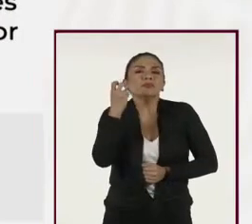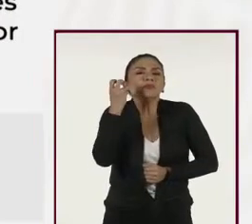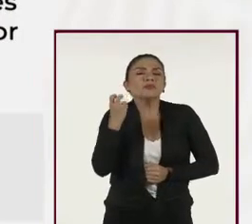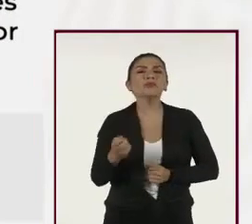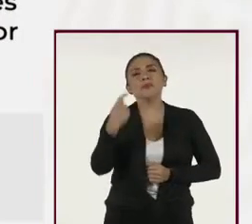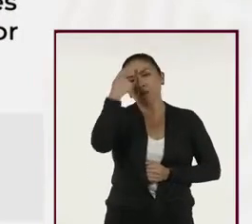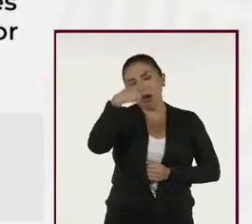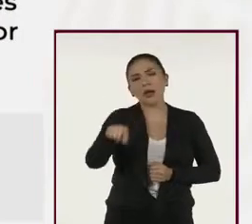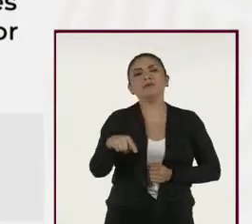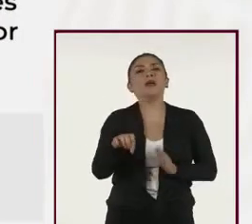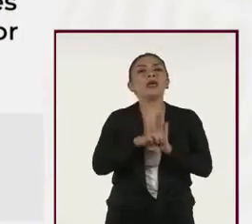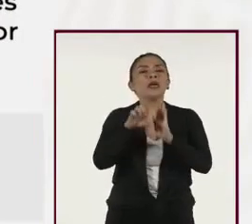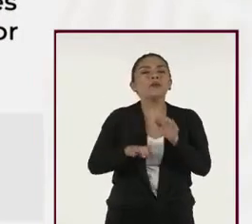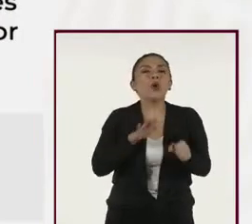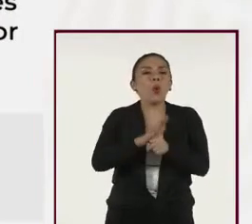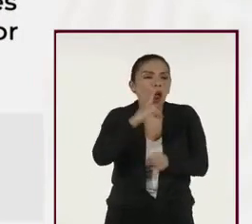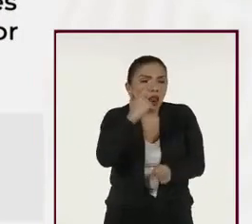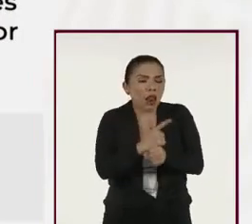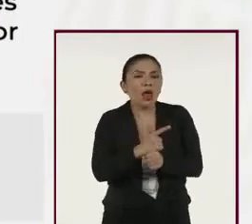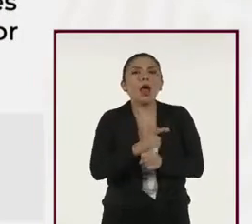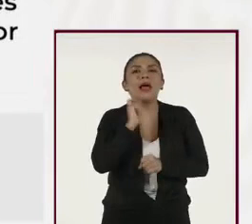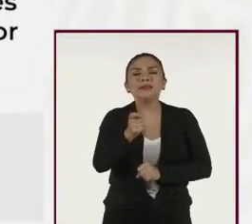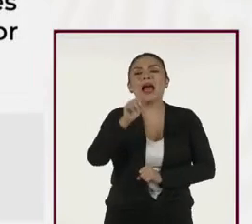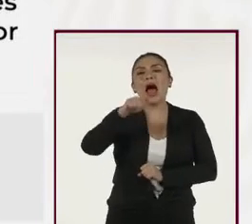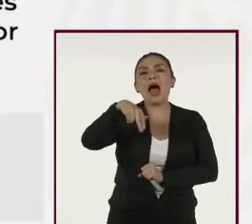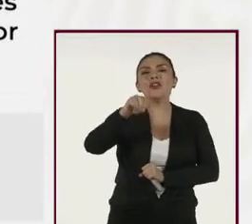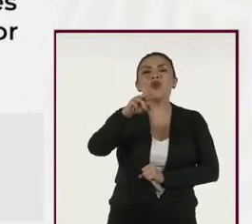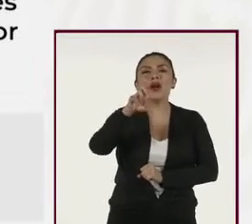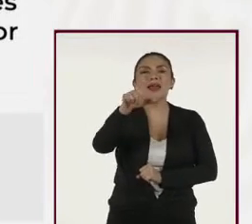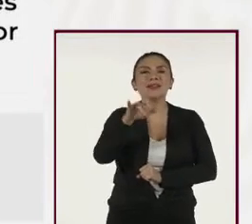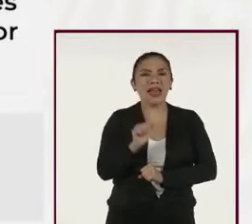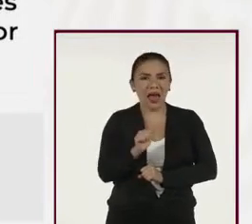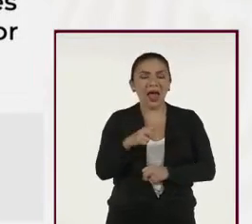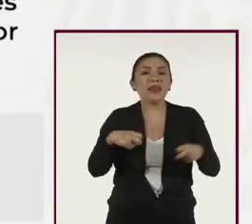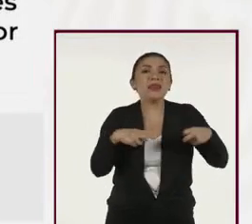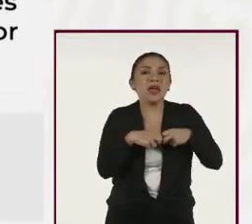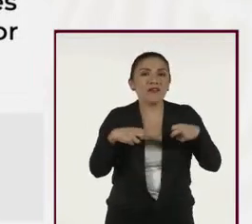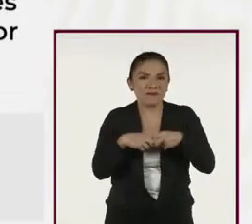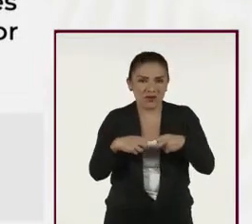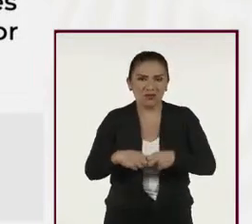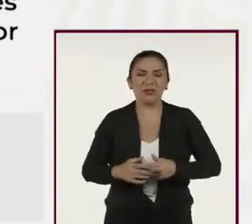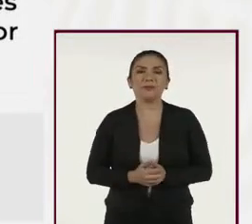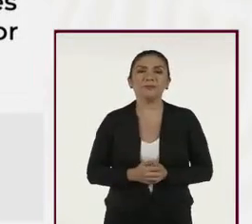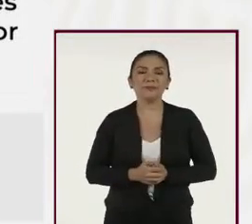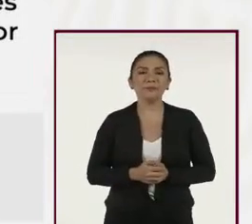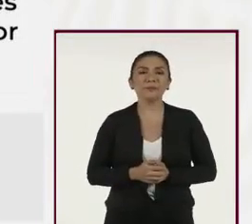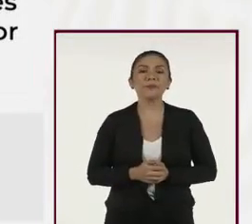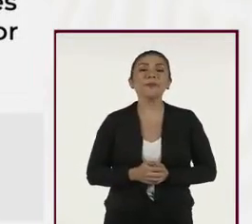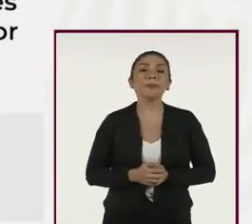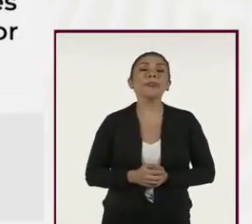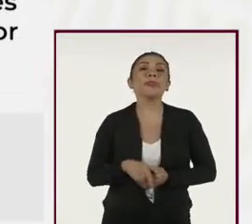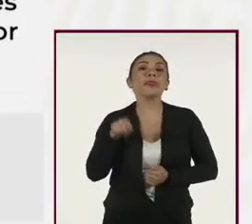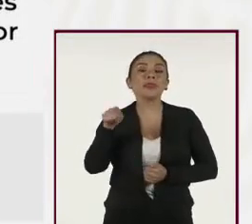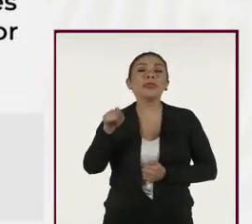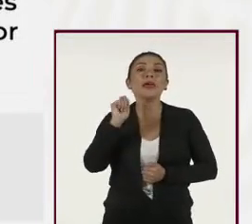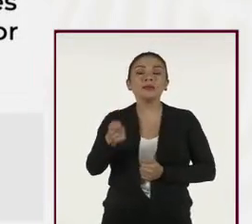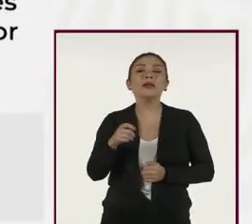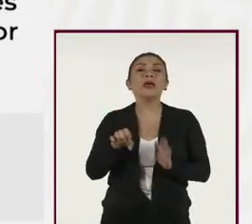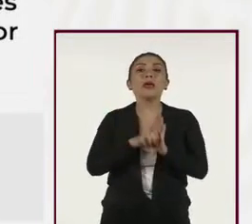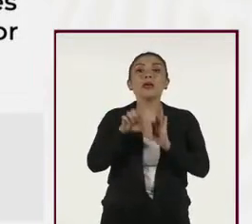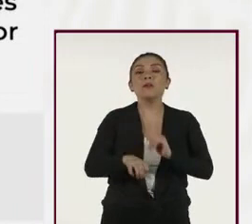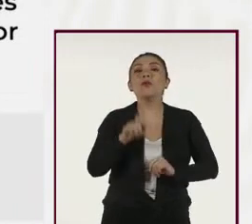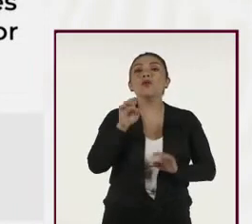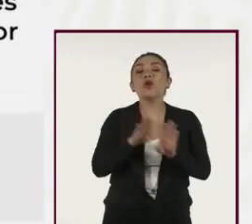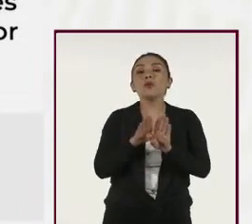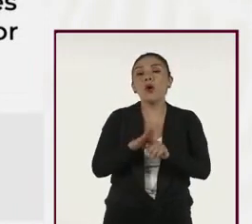para hablar de anorexia nerviosa. Y bueno, muy importante aquí nada más para retomar, hablamos de una restricción